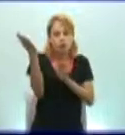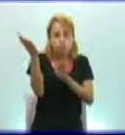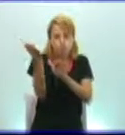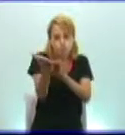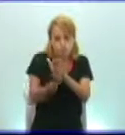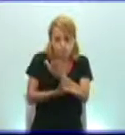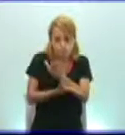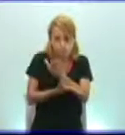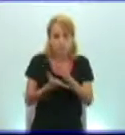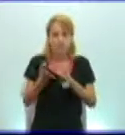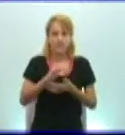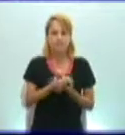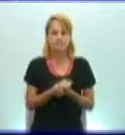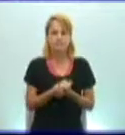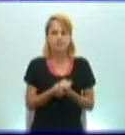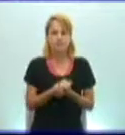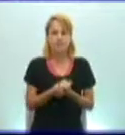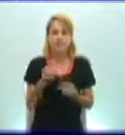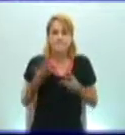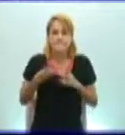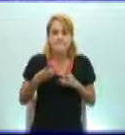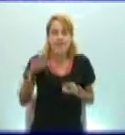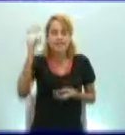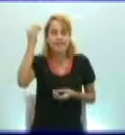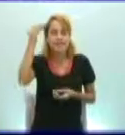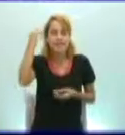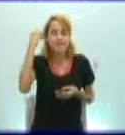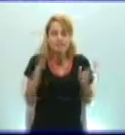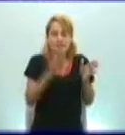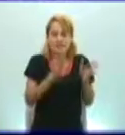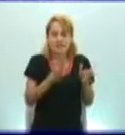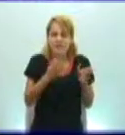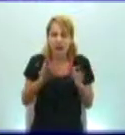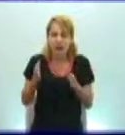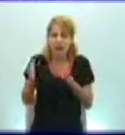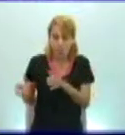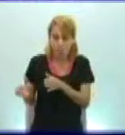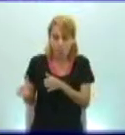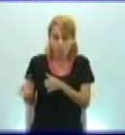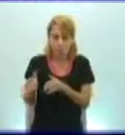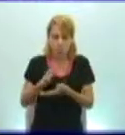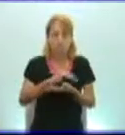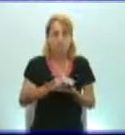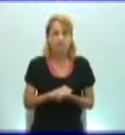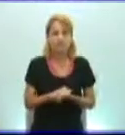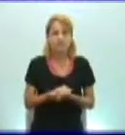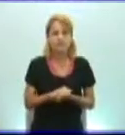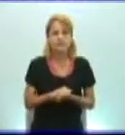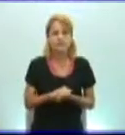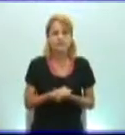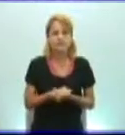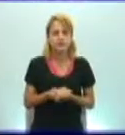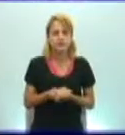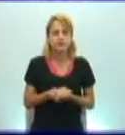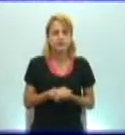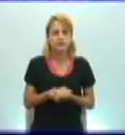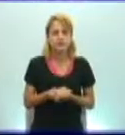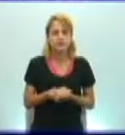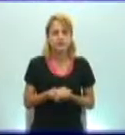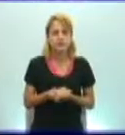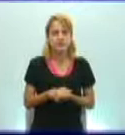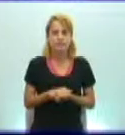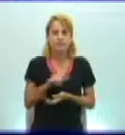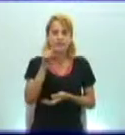raíz para que conozcan cada una de las partes que conforman a este órgano. Esta